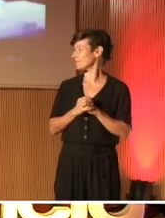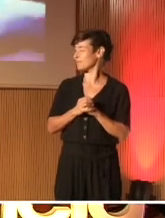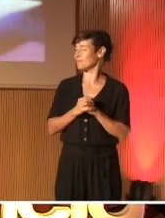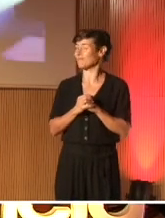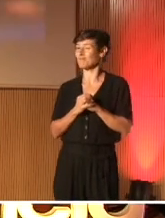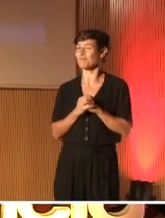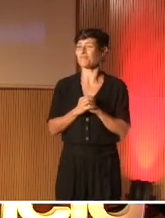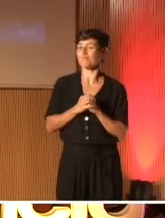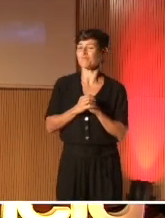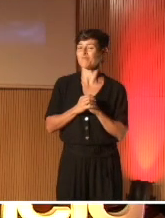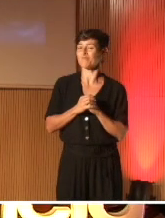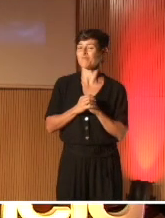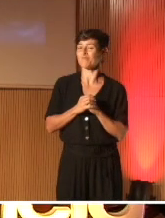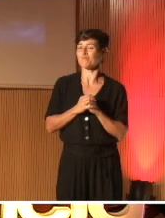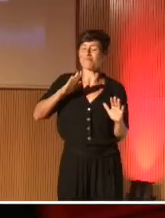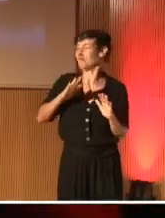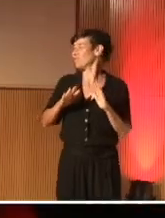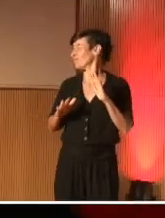bien